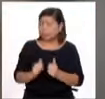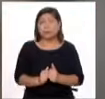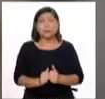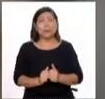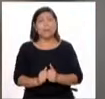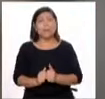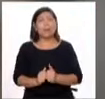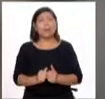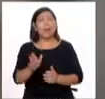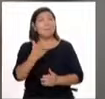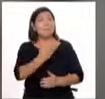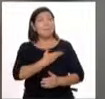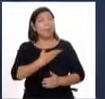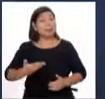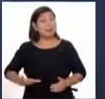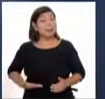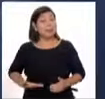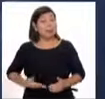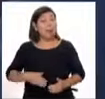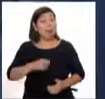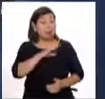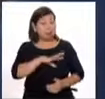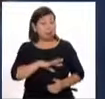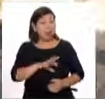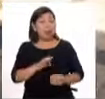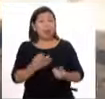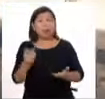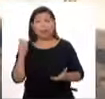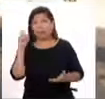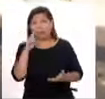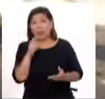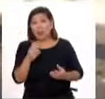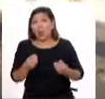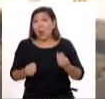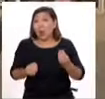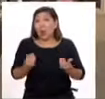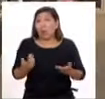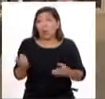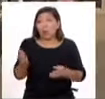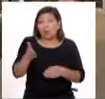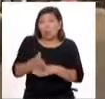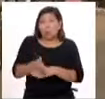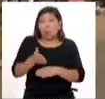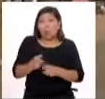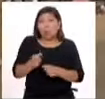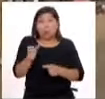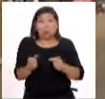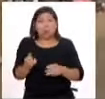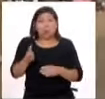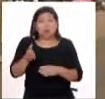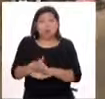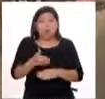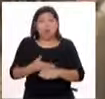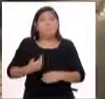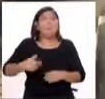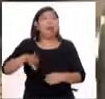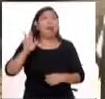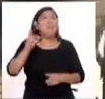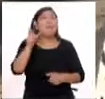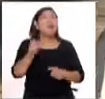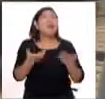gobierno del presidente de Chile Gabriel boric está viendo complicada su situación por la llegada de miles de migrantes principalmente